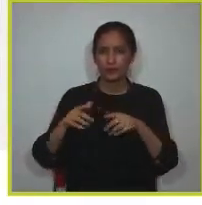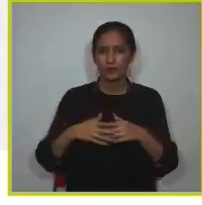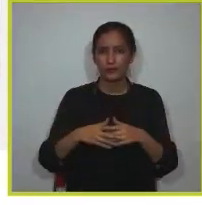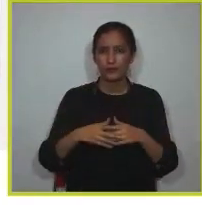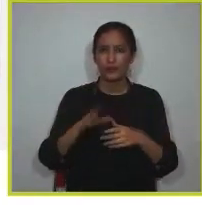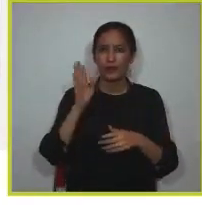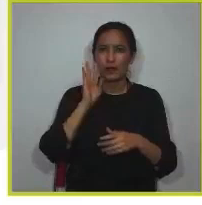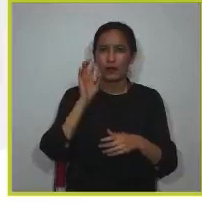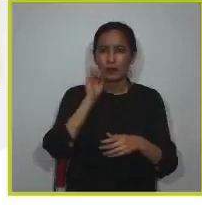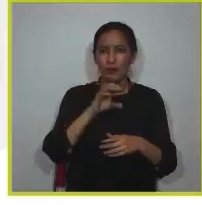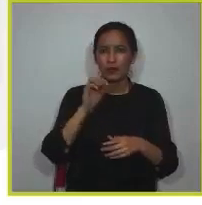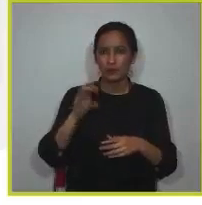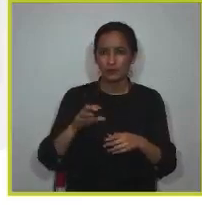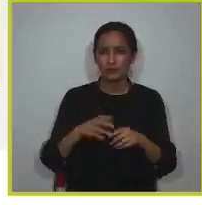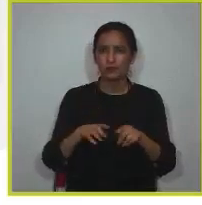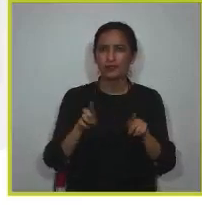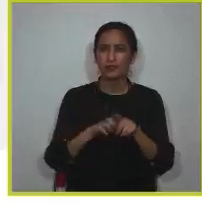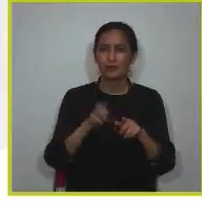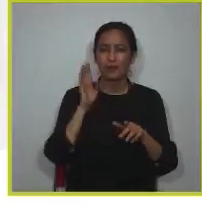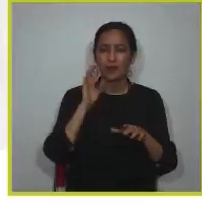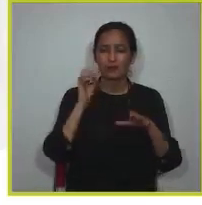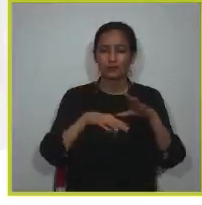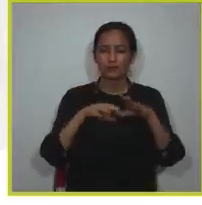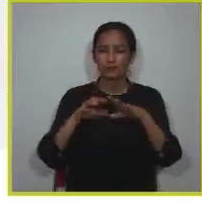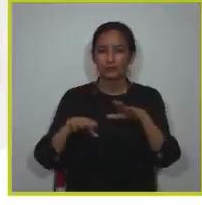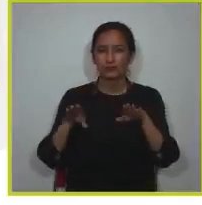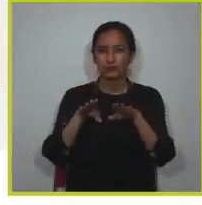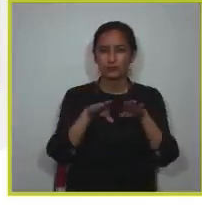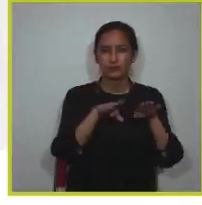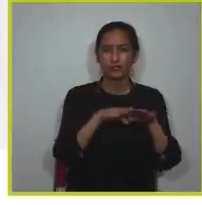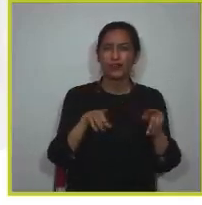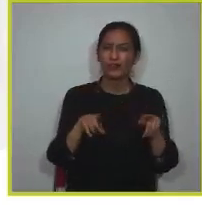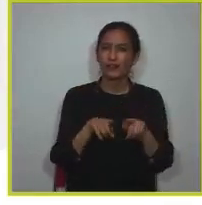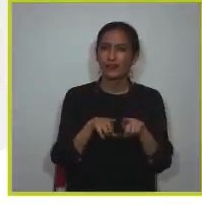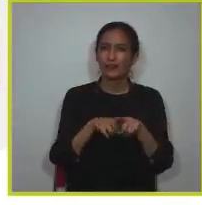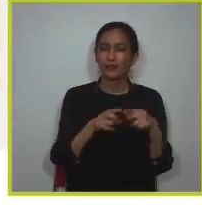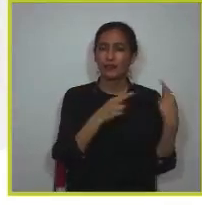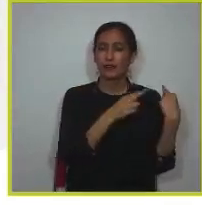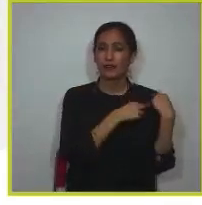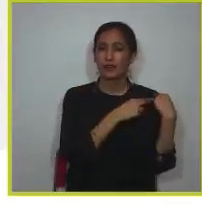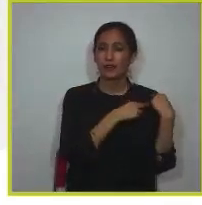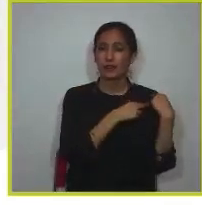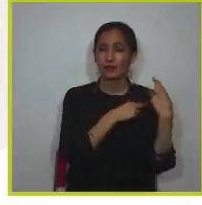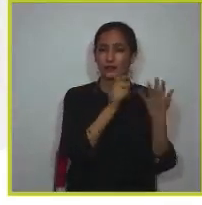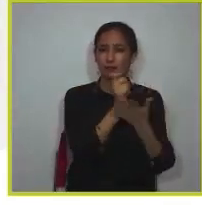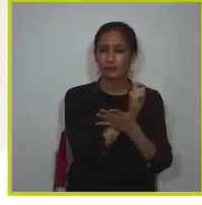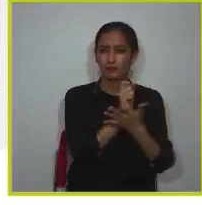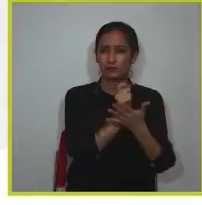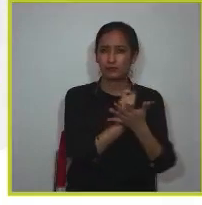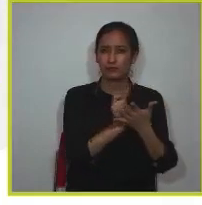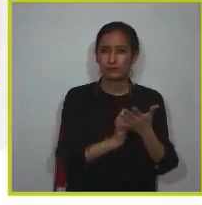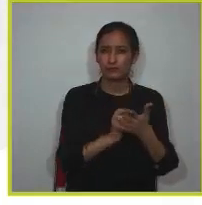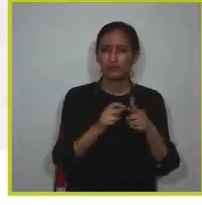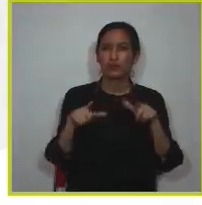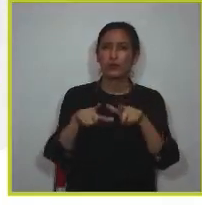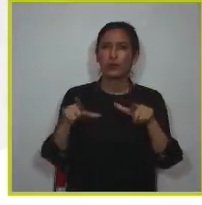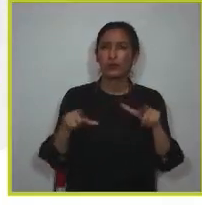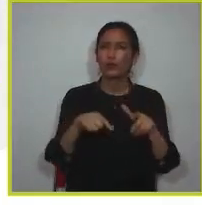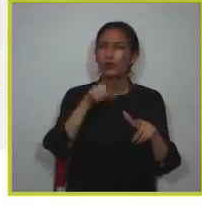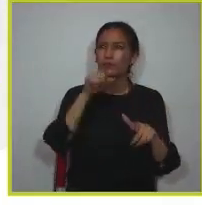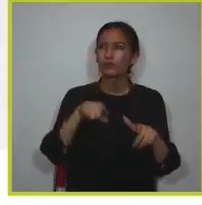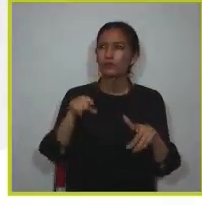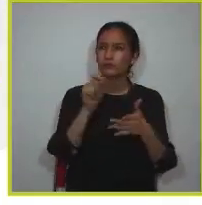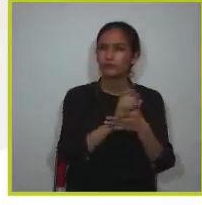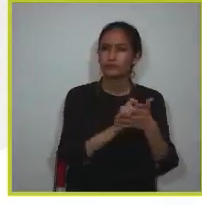residuos sólidos los rellenos sanitarios y también se encarga de hacer un inventario de de las áreas degradadas